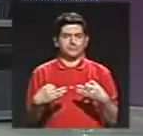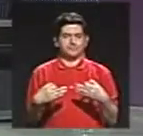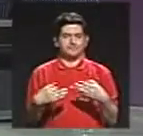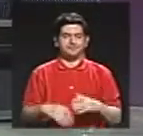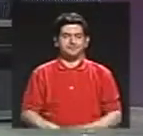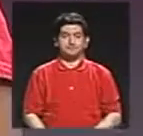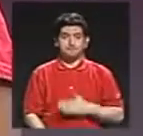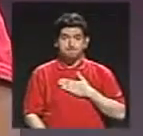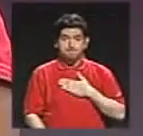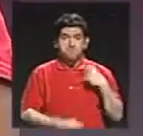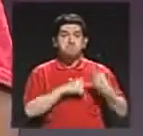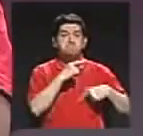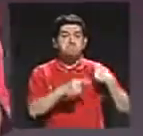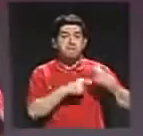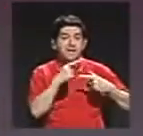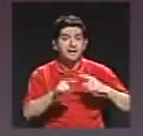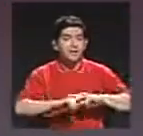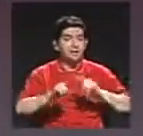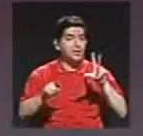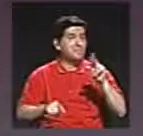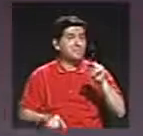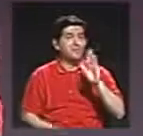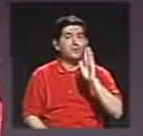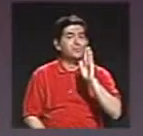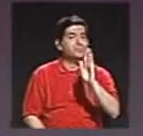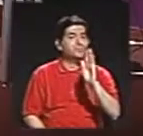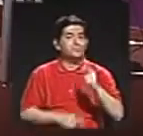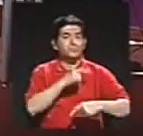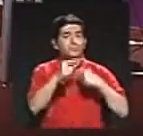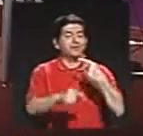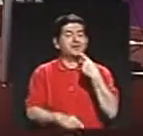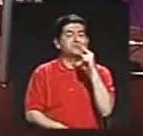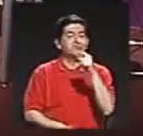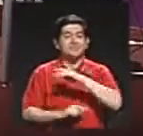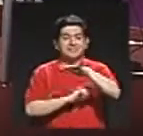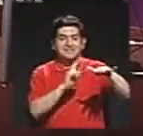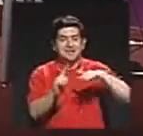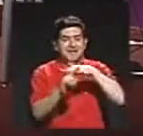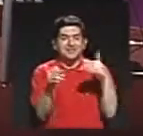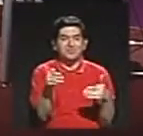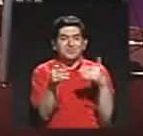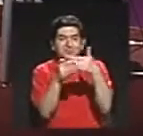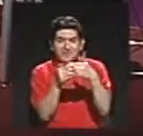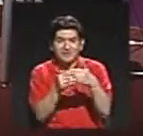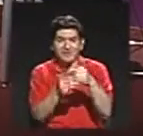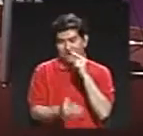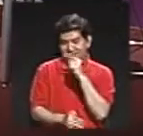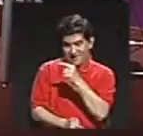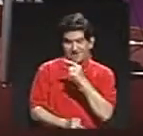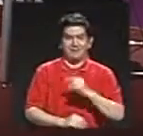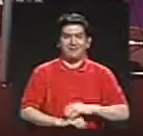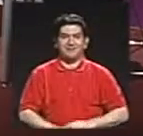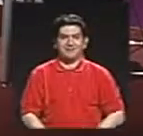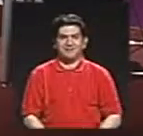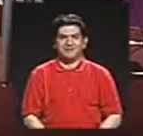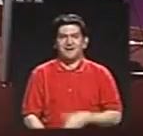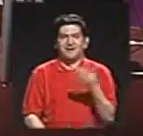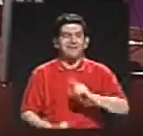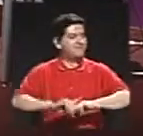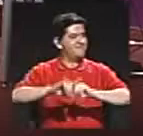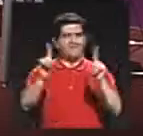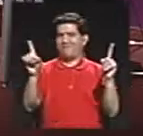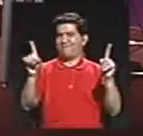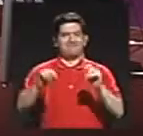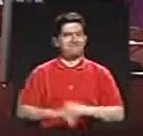en mi generación pero no así tu generación porque lo que dice el entorno tuyo más cerc Perdón más cercano es